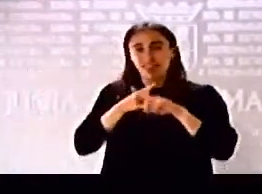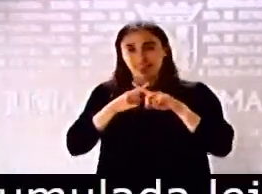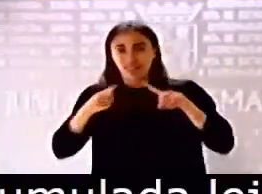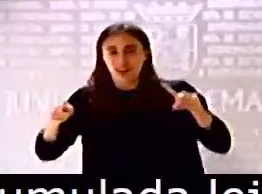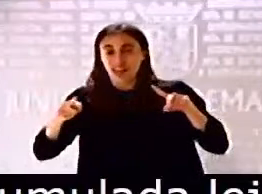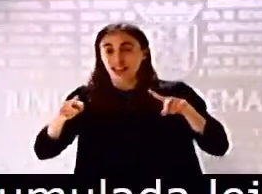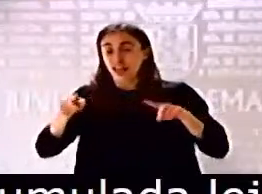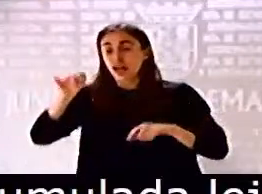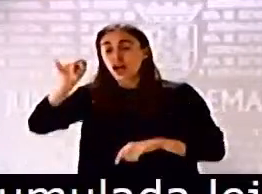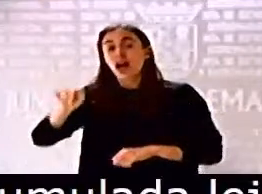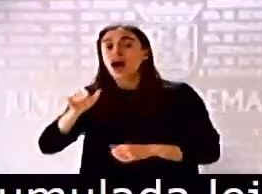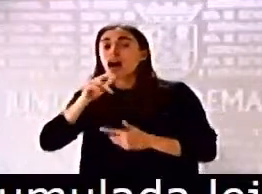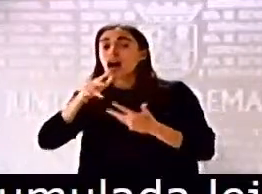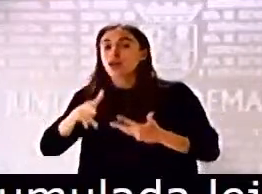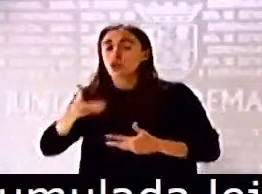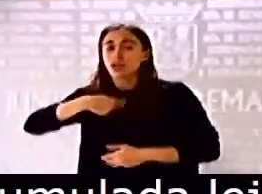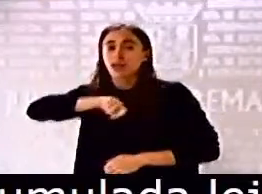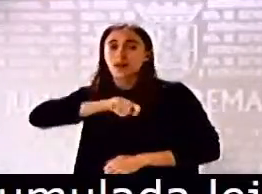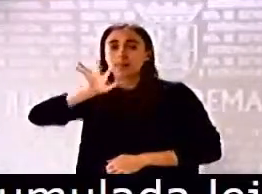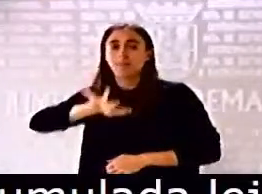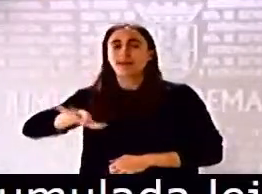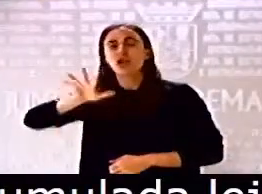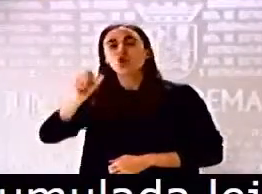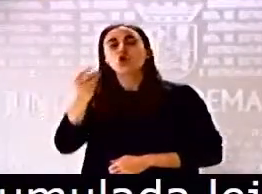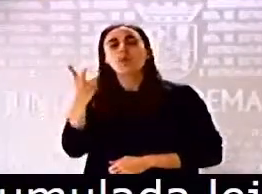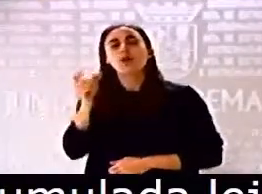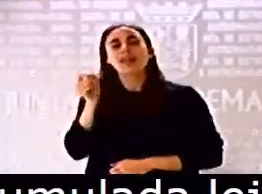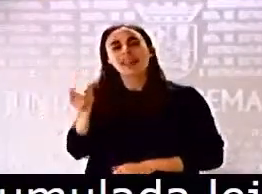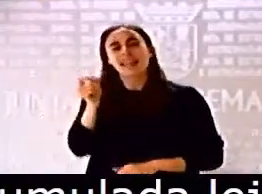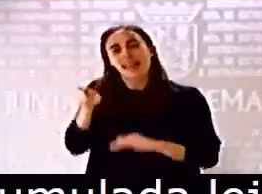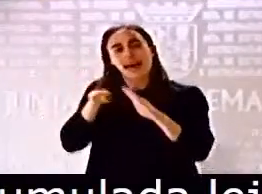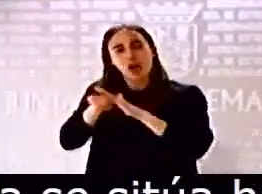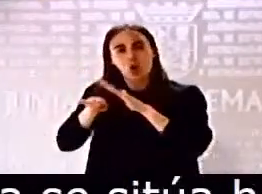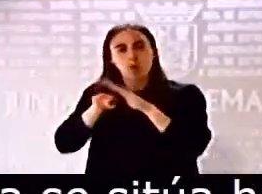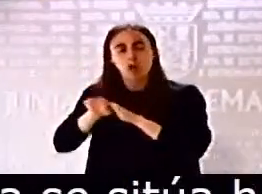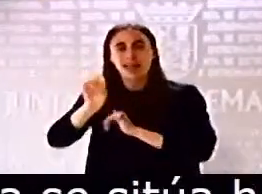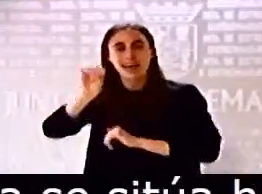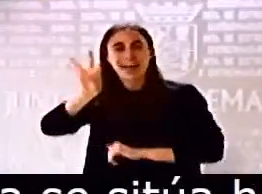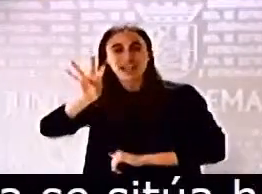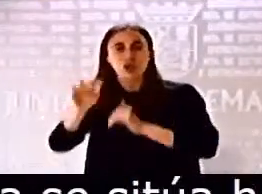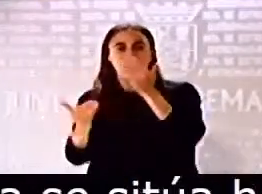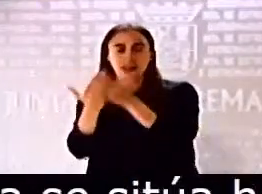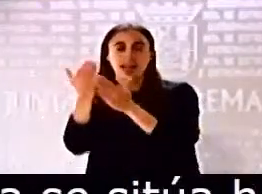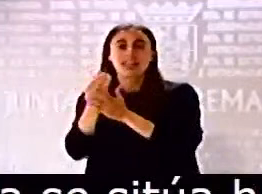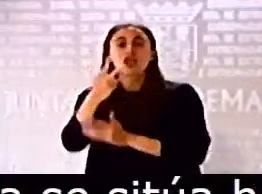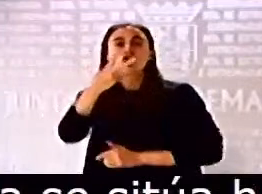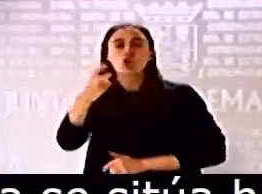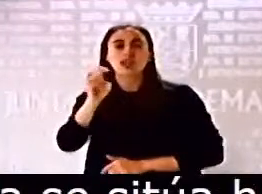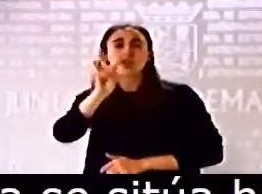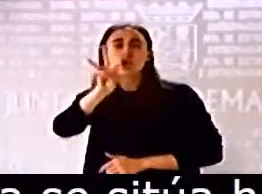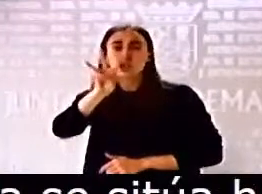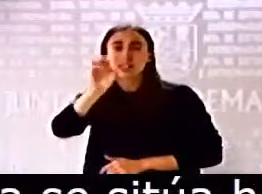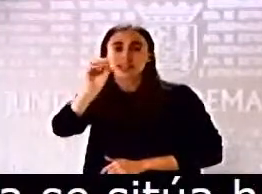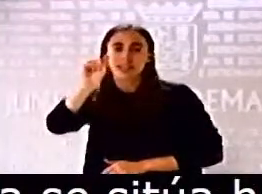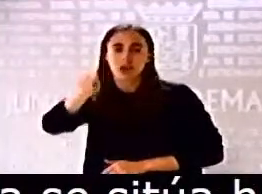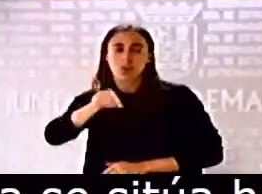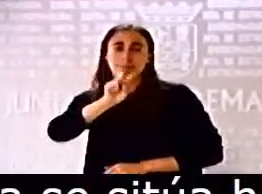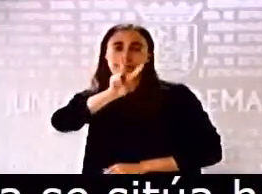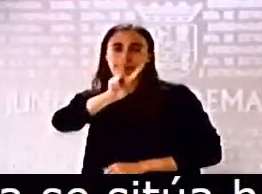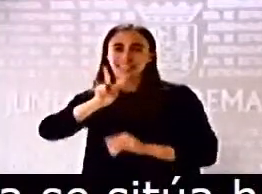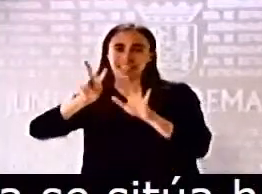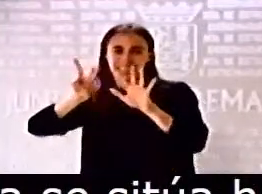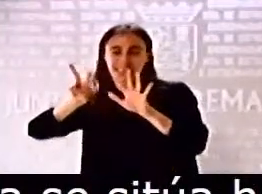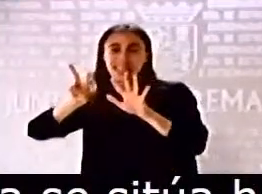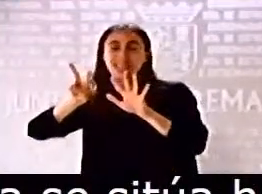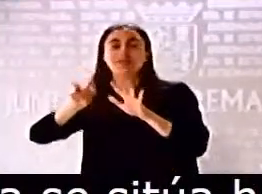sitúa hoy en una cifra de incidencia acumulada a los 14 días de 230,27 casos por